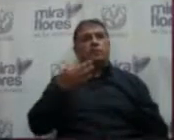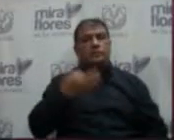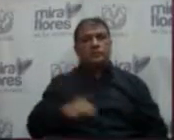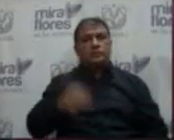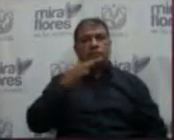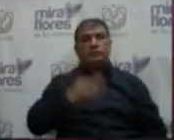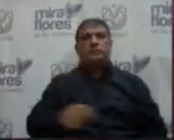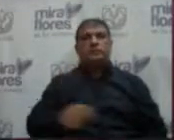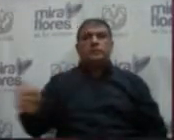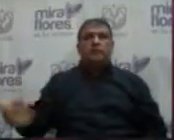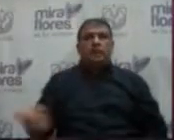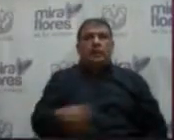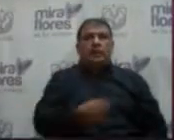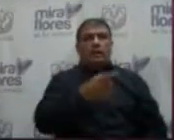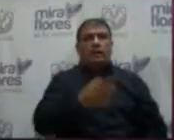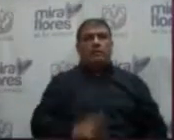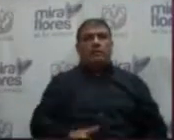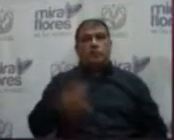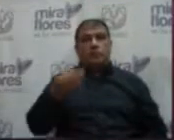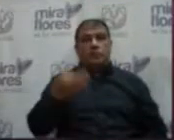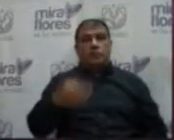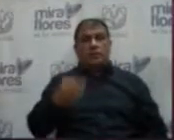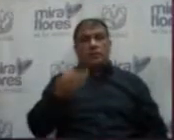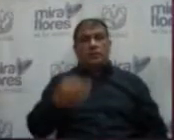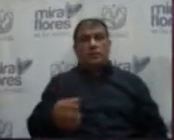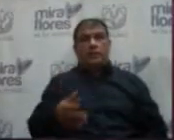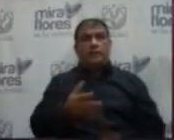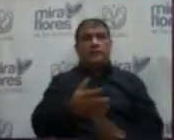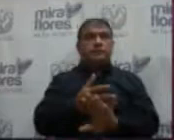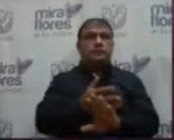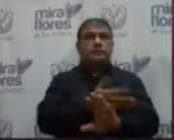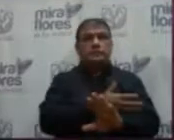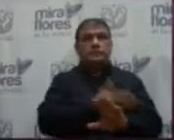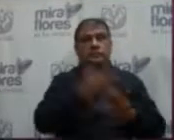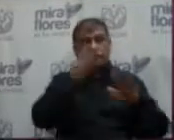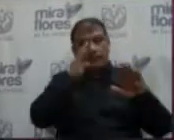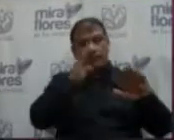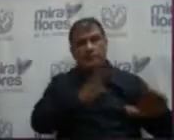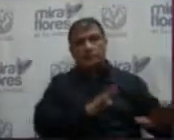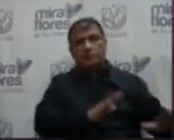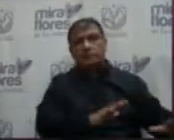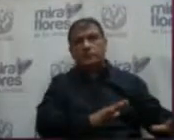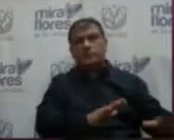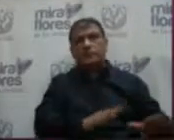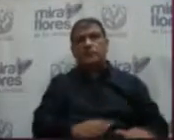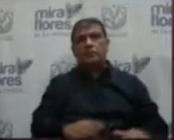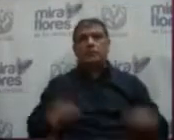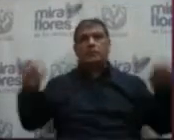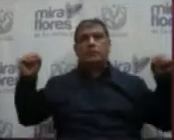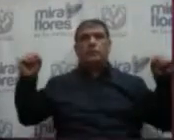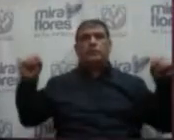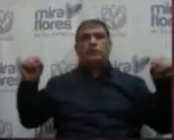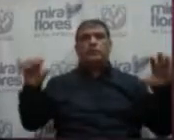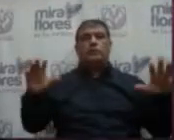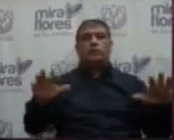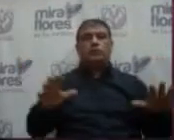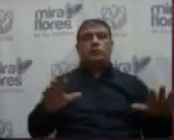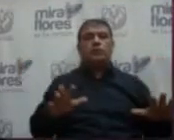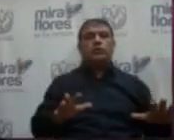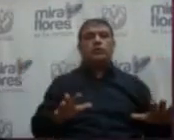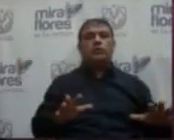seamos lo siempre, seamos lo siempre, y antes ni